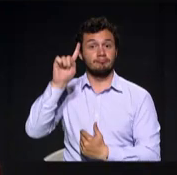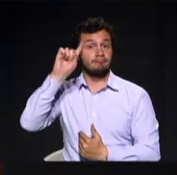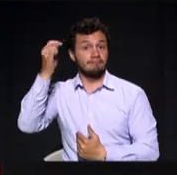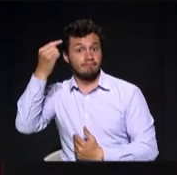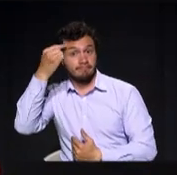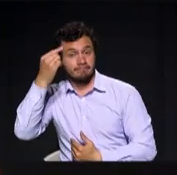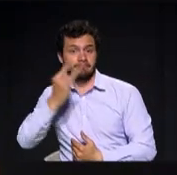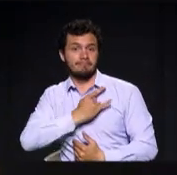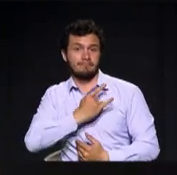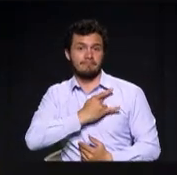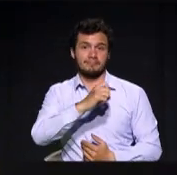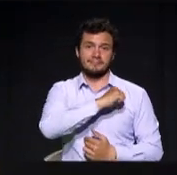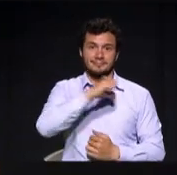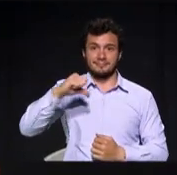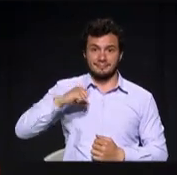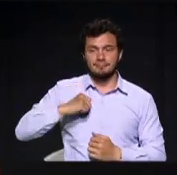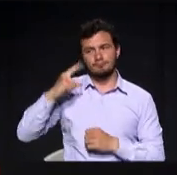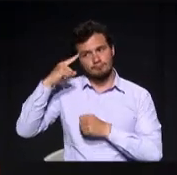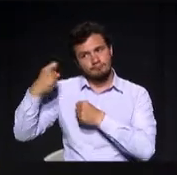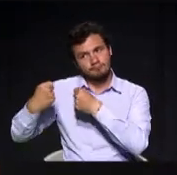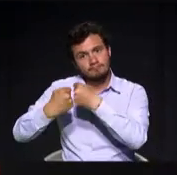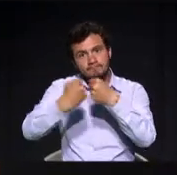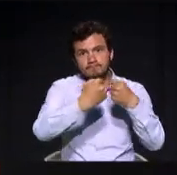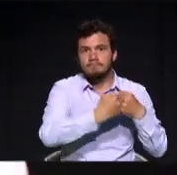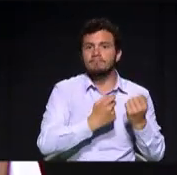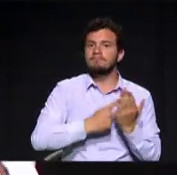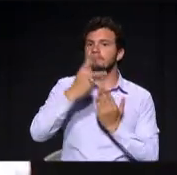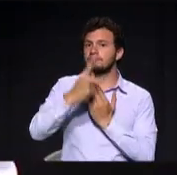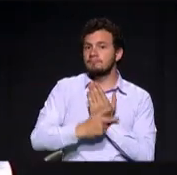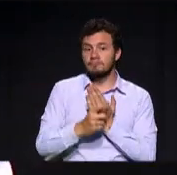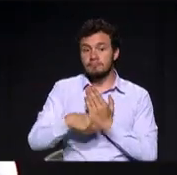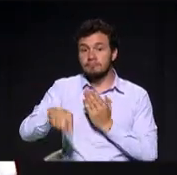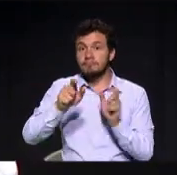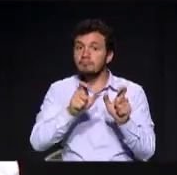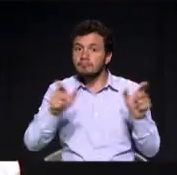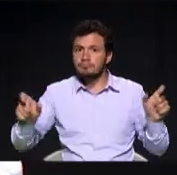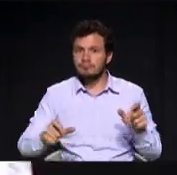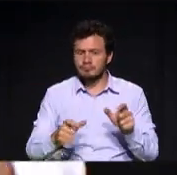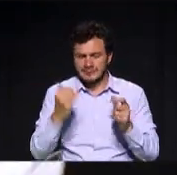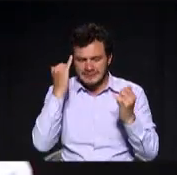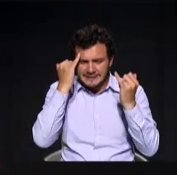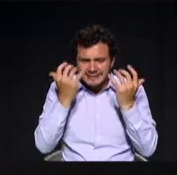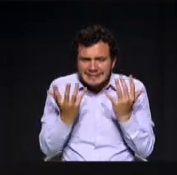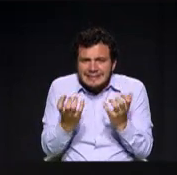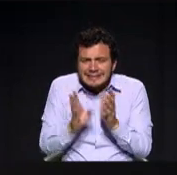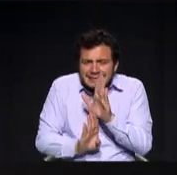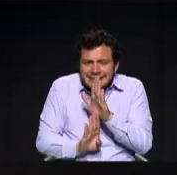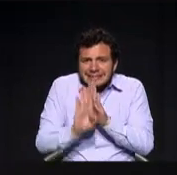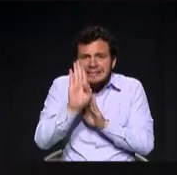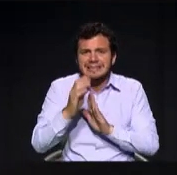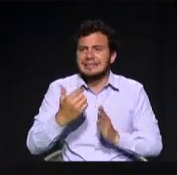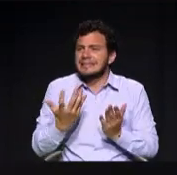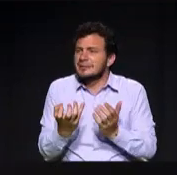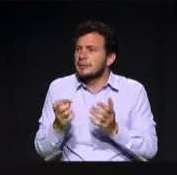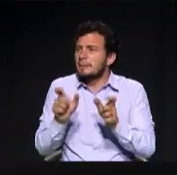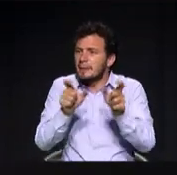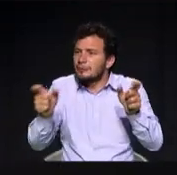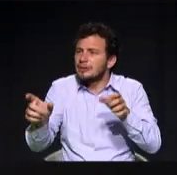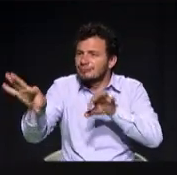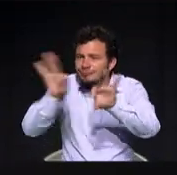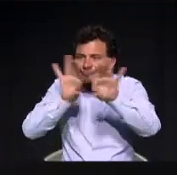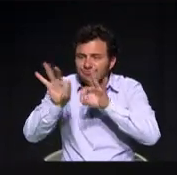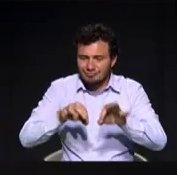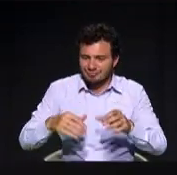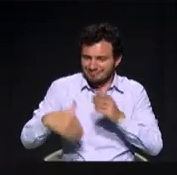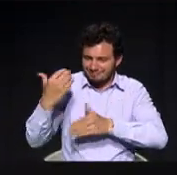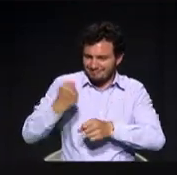generar el emprendimiento a través de aquellas personas que quieren precisamente generar empleo 2 hay que priorizar el centro de la